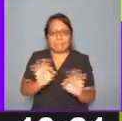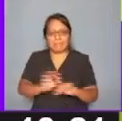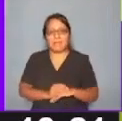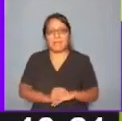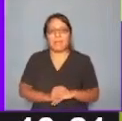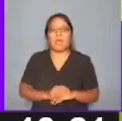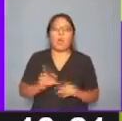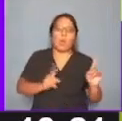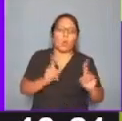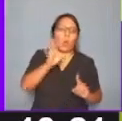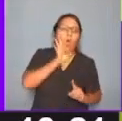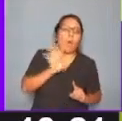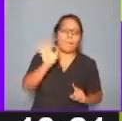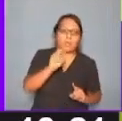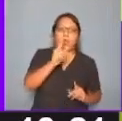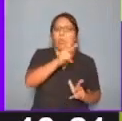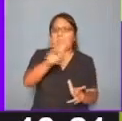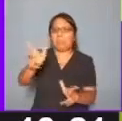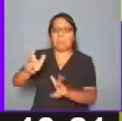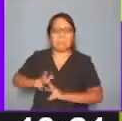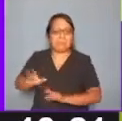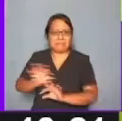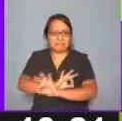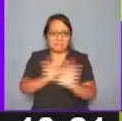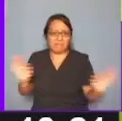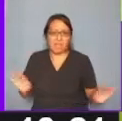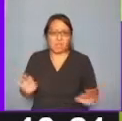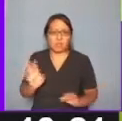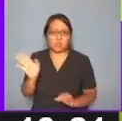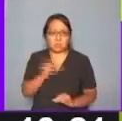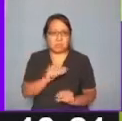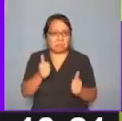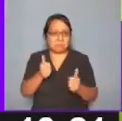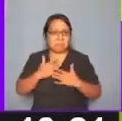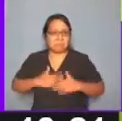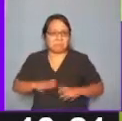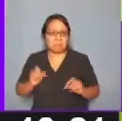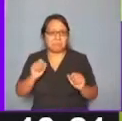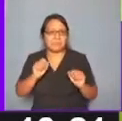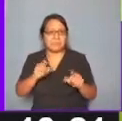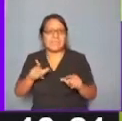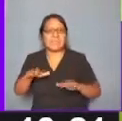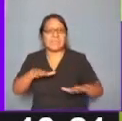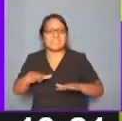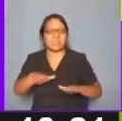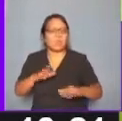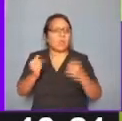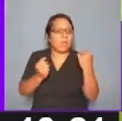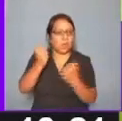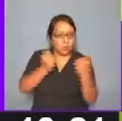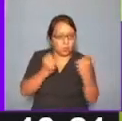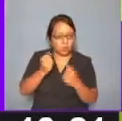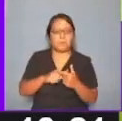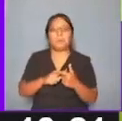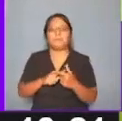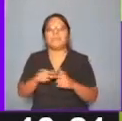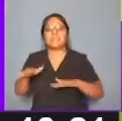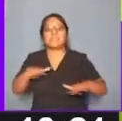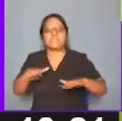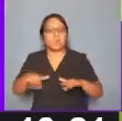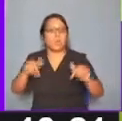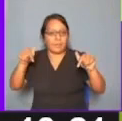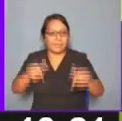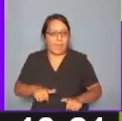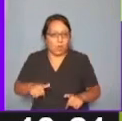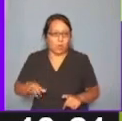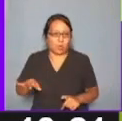alguna opinión de alguno de los bloques sobre la situación, que pueden ser la económica, sobre la situación actual en cuanto a